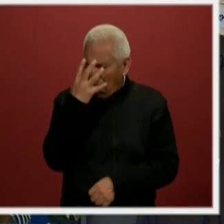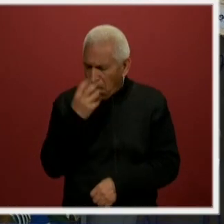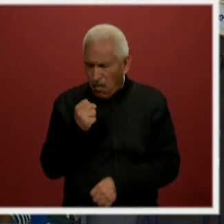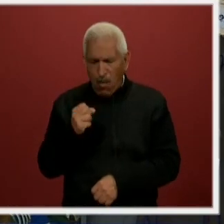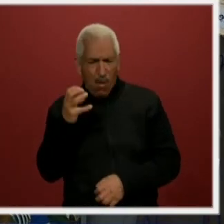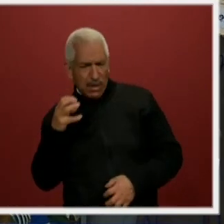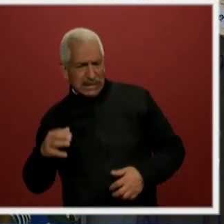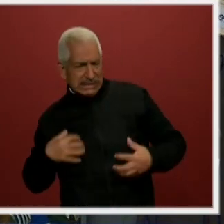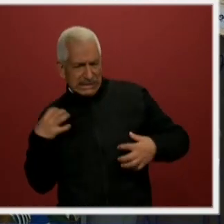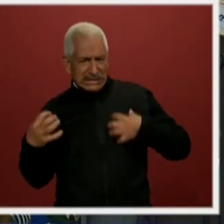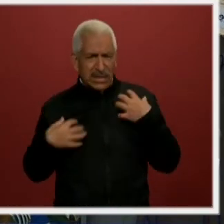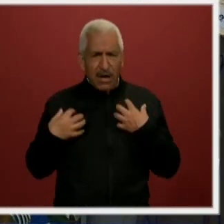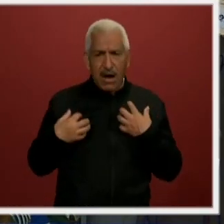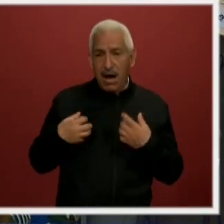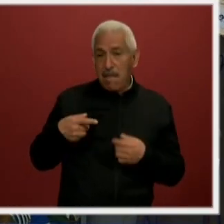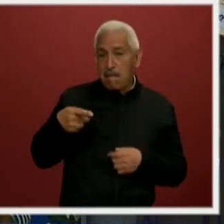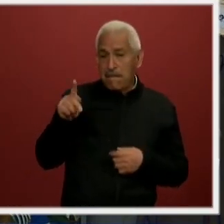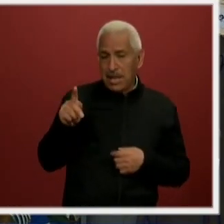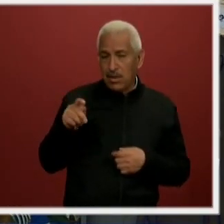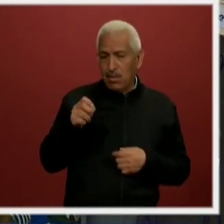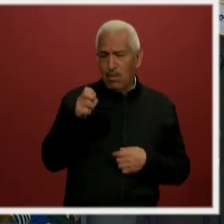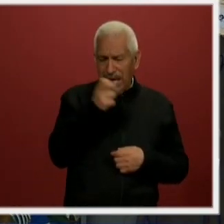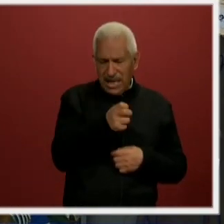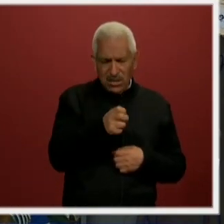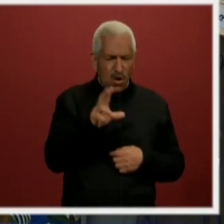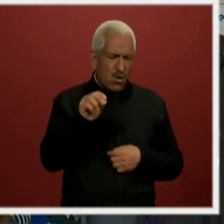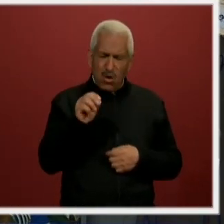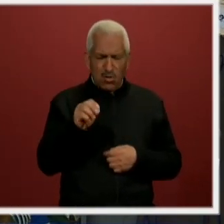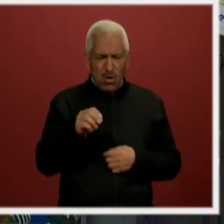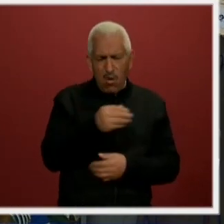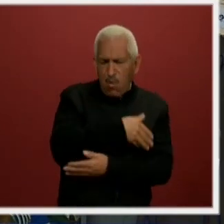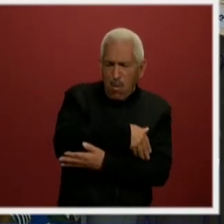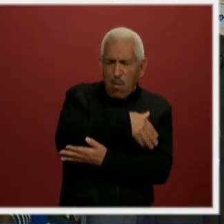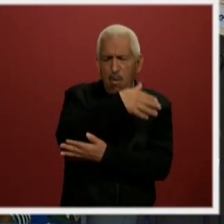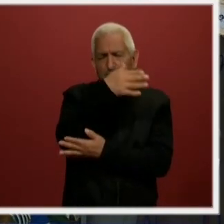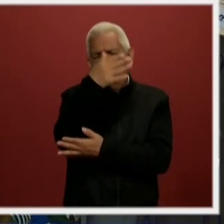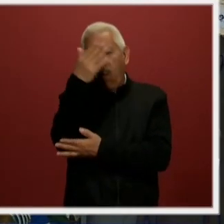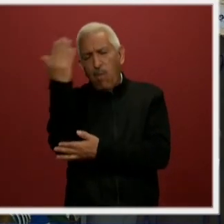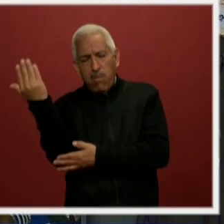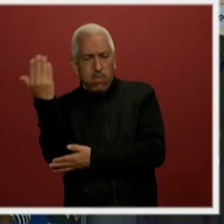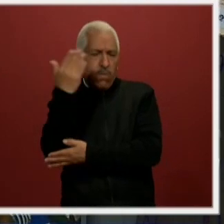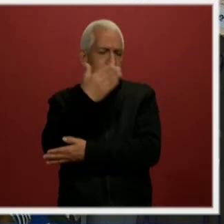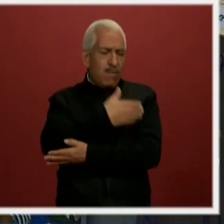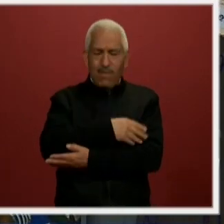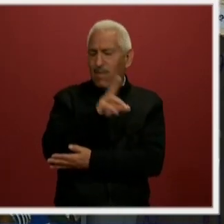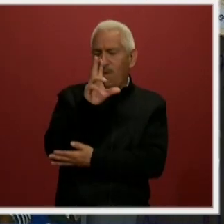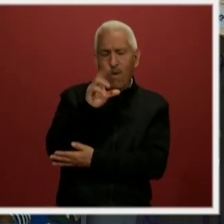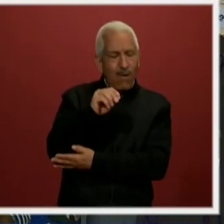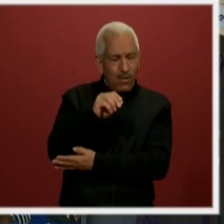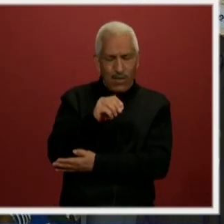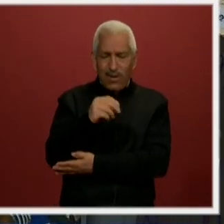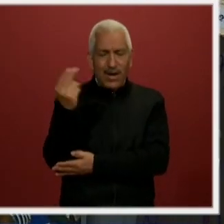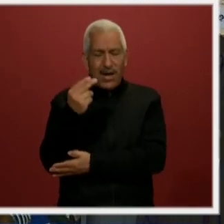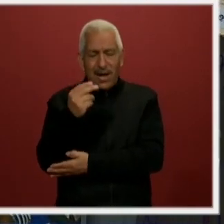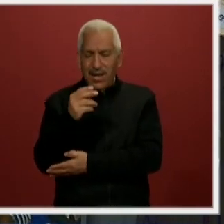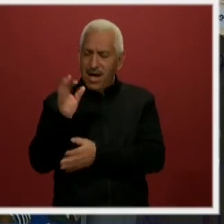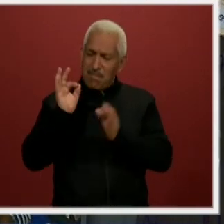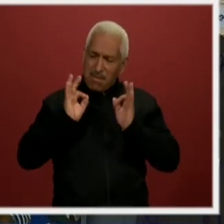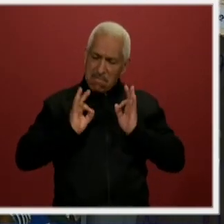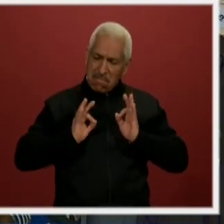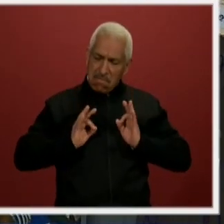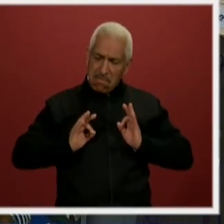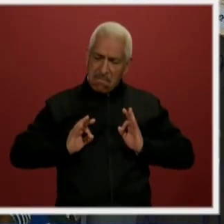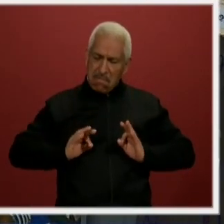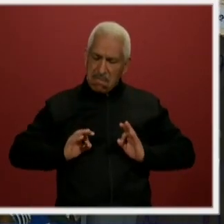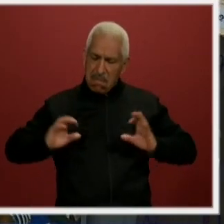importante es que no nos quedemos así todo el día es importante desinflar nos y calmarnos aunque sea